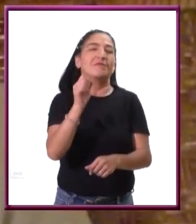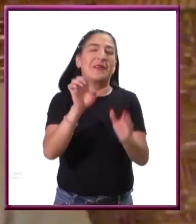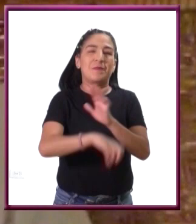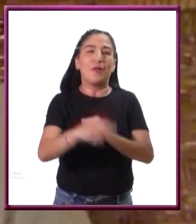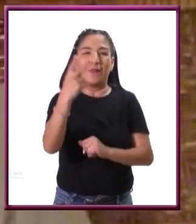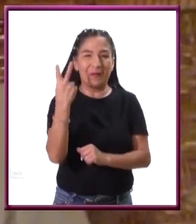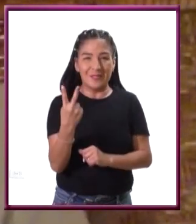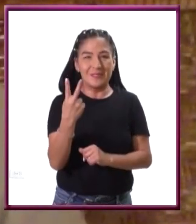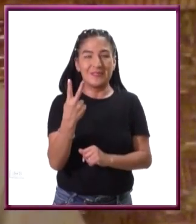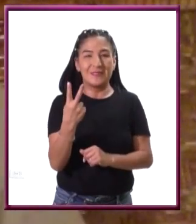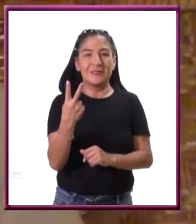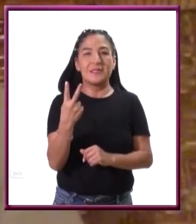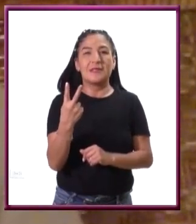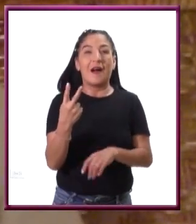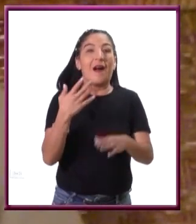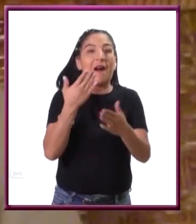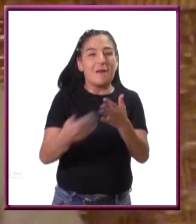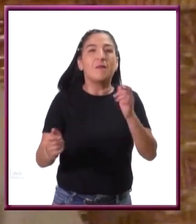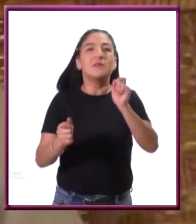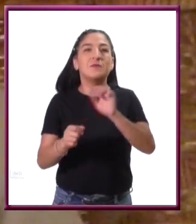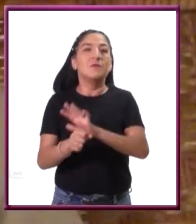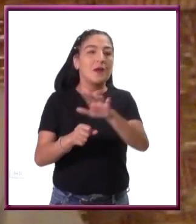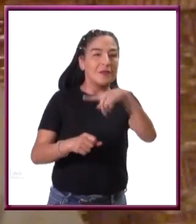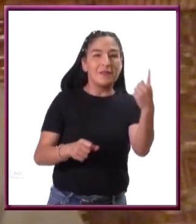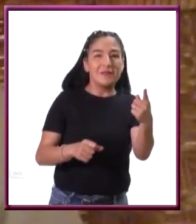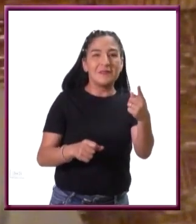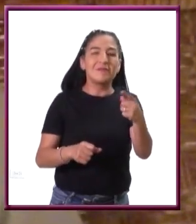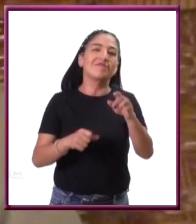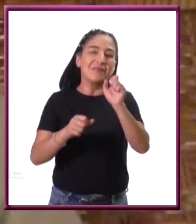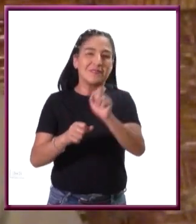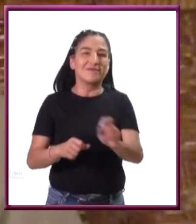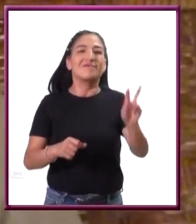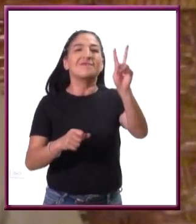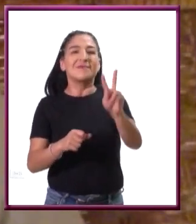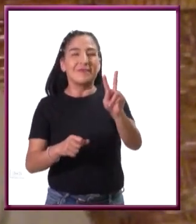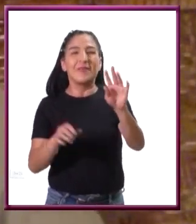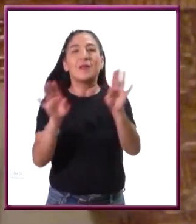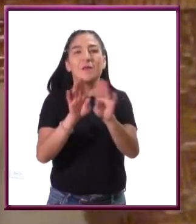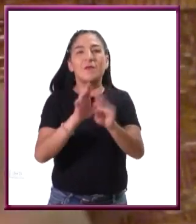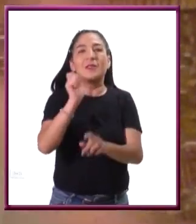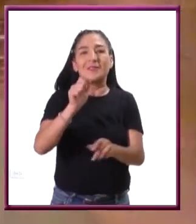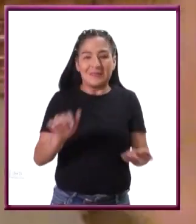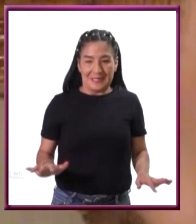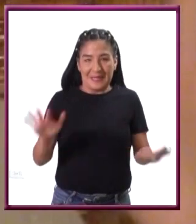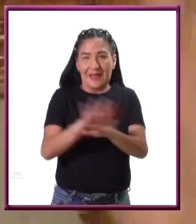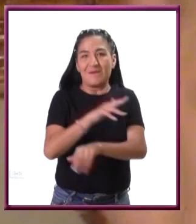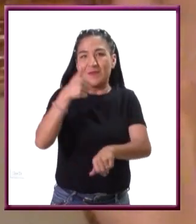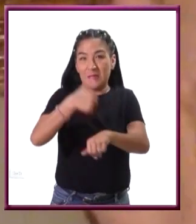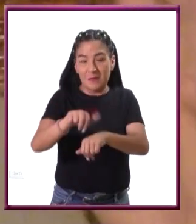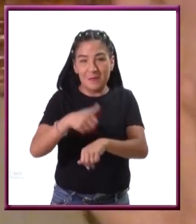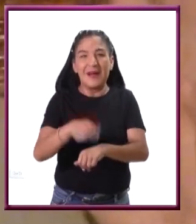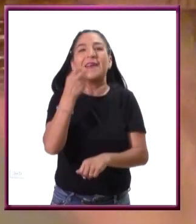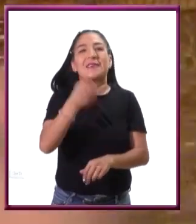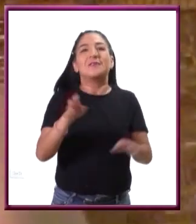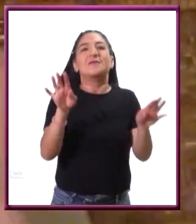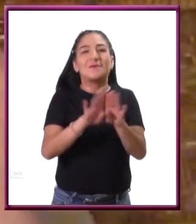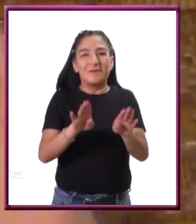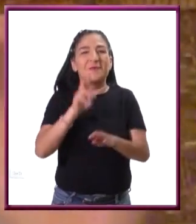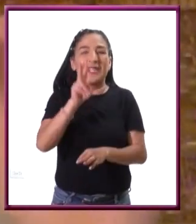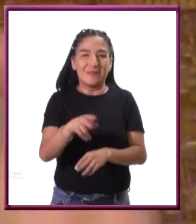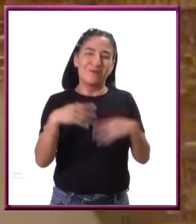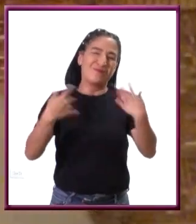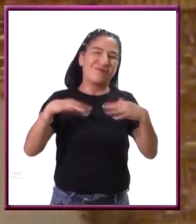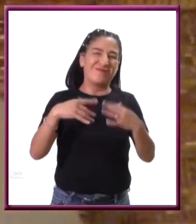la variable está en el exponente. Es de alguna manera la tasa de cambio. Entonces eso es lo que lo vuelve tan loco.